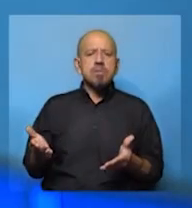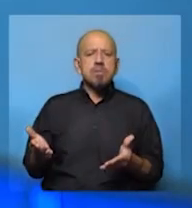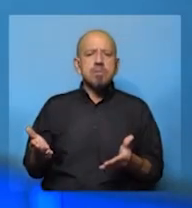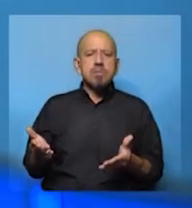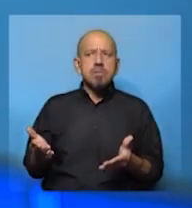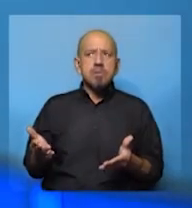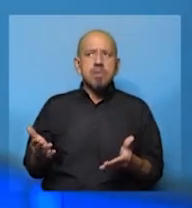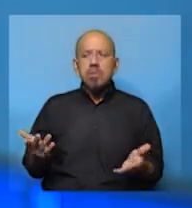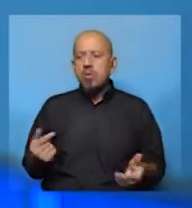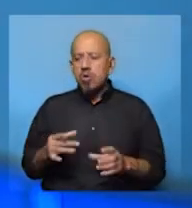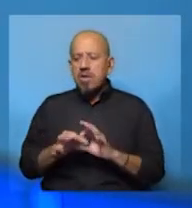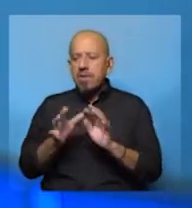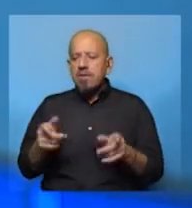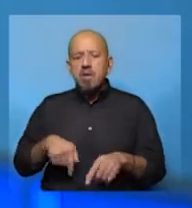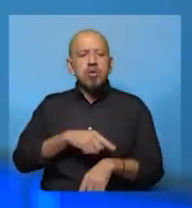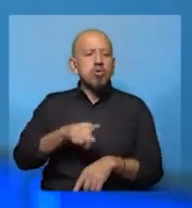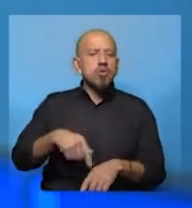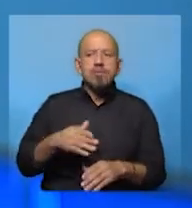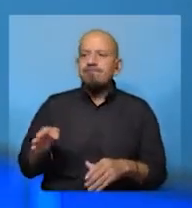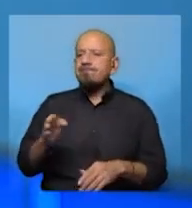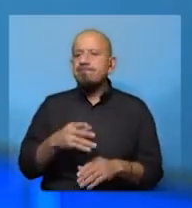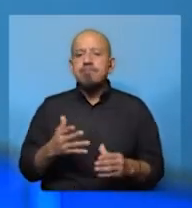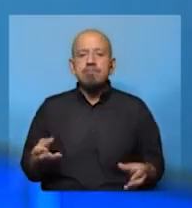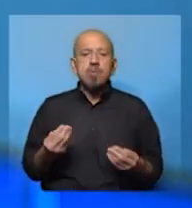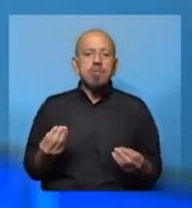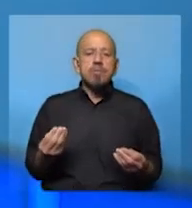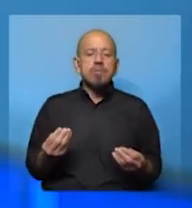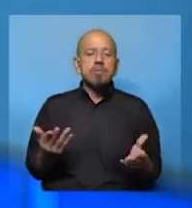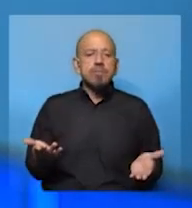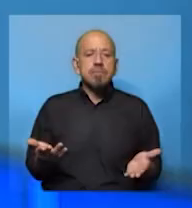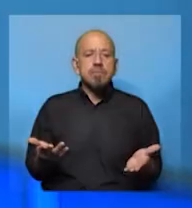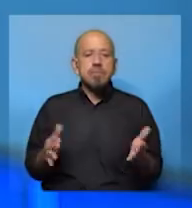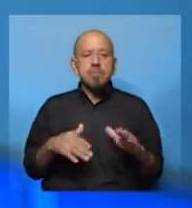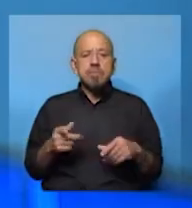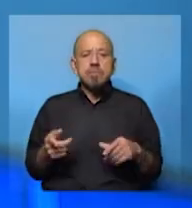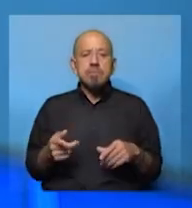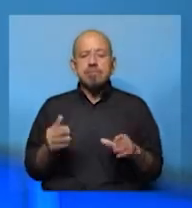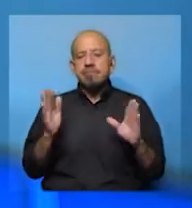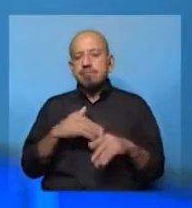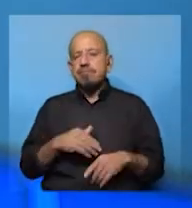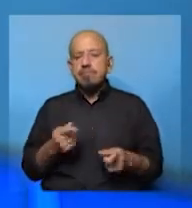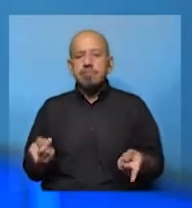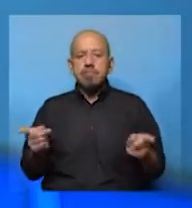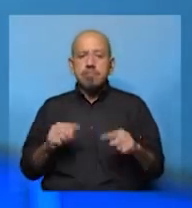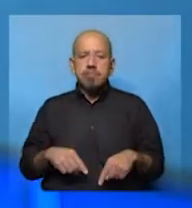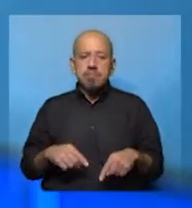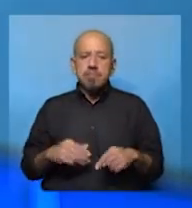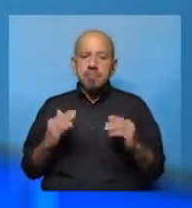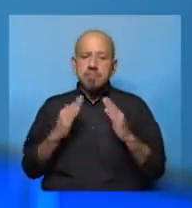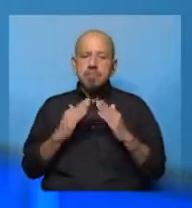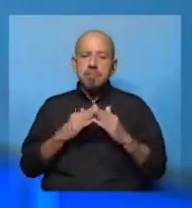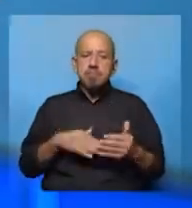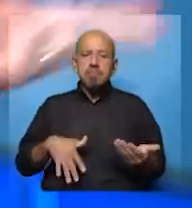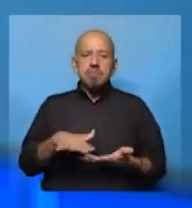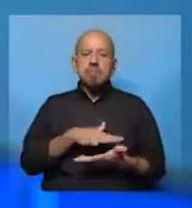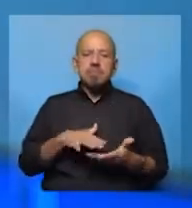cárcel sino A dónde va a ir porque en general muchos de ellos no pueden volver ni a la casa ni al barrio